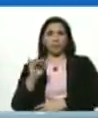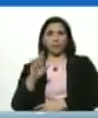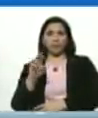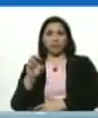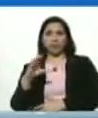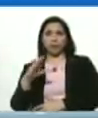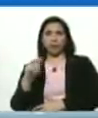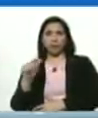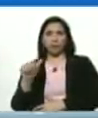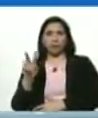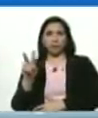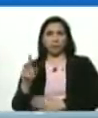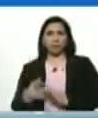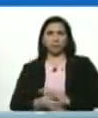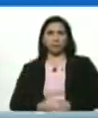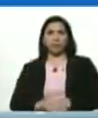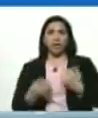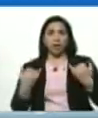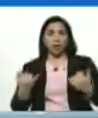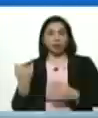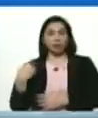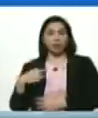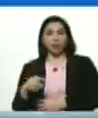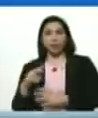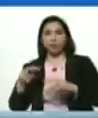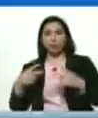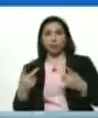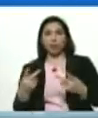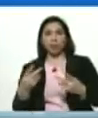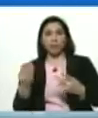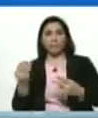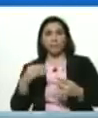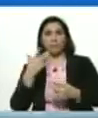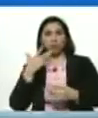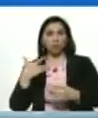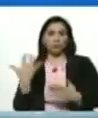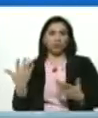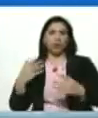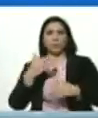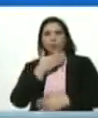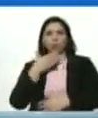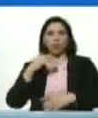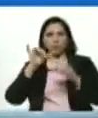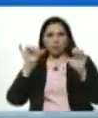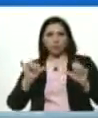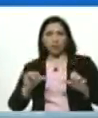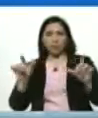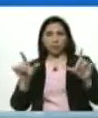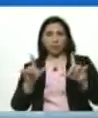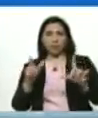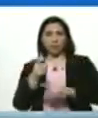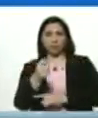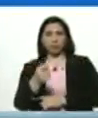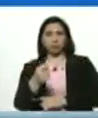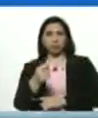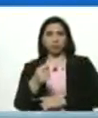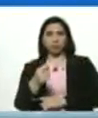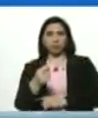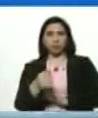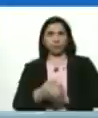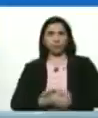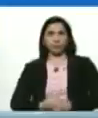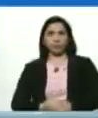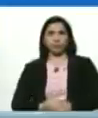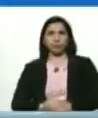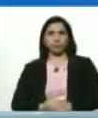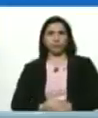contigo ahora vamos a tener nuevos más sofisticados y mejores sistemas de televisión digital de televisión por cable